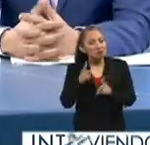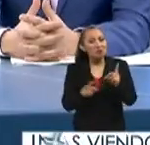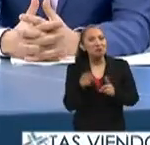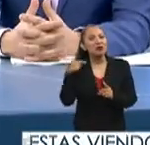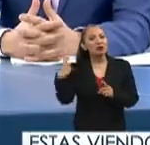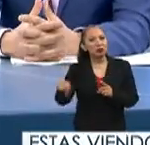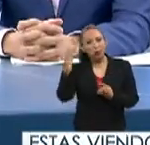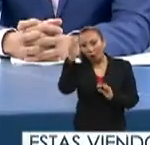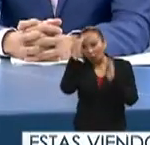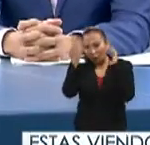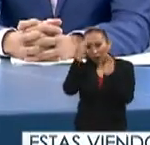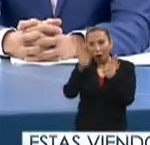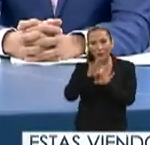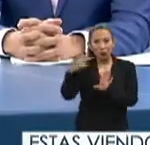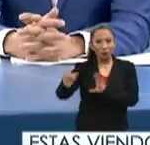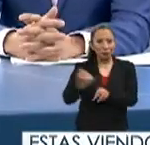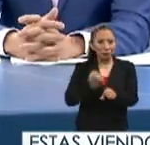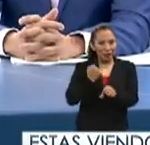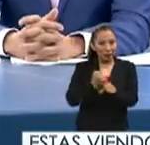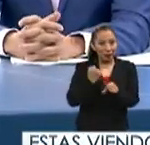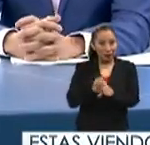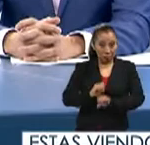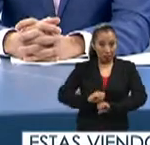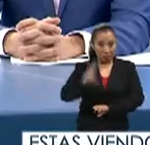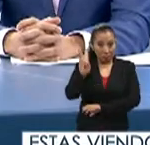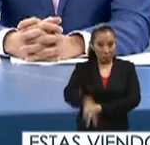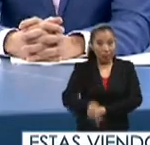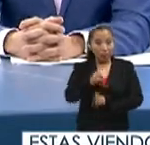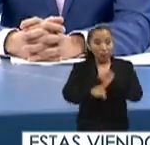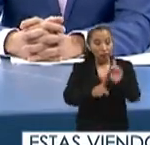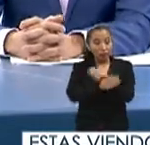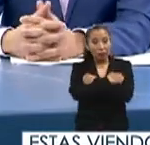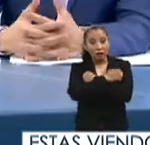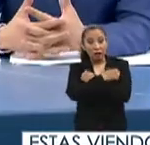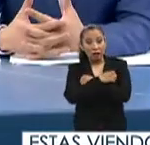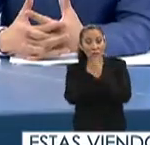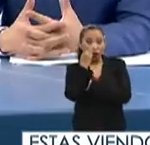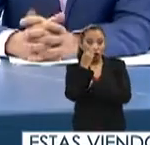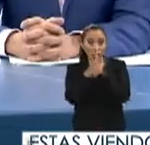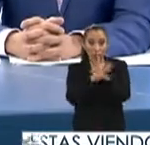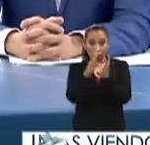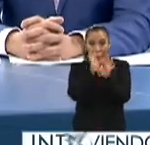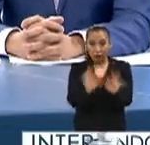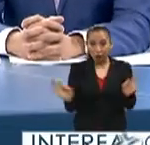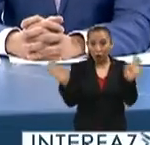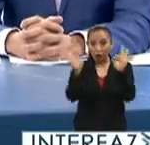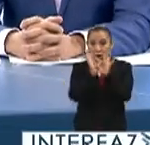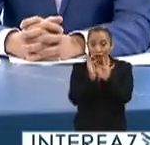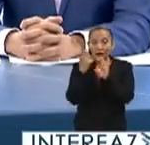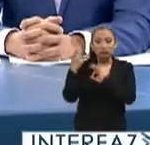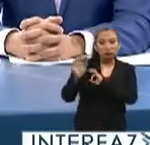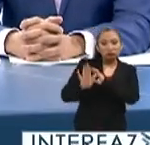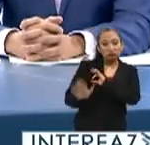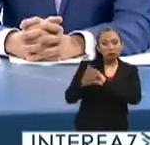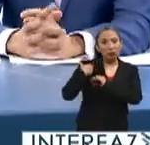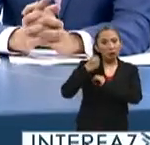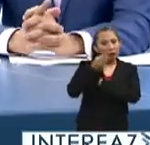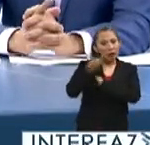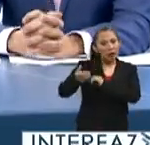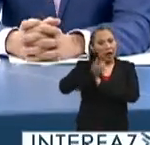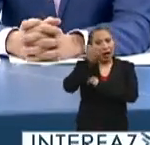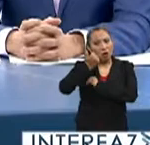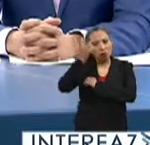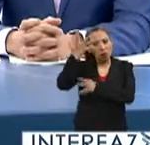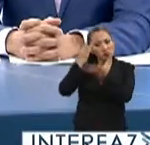tanto en su conocimiento como en su práctica. Y es que en efecto el deporte y la educación son dos piezas claves en la formación de cualquier estudiante.